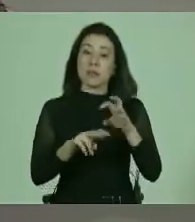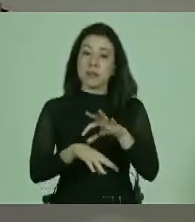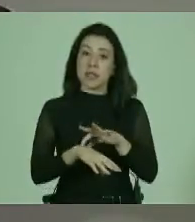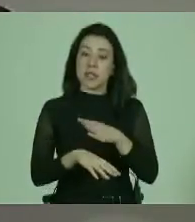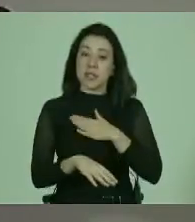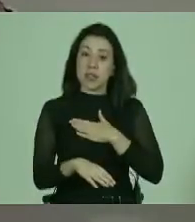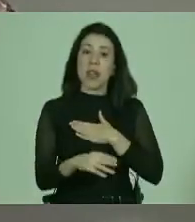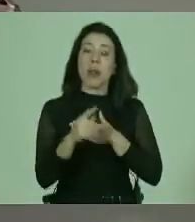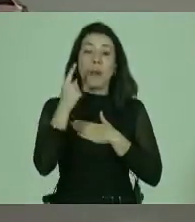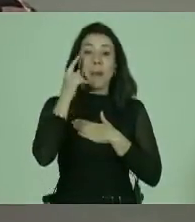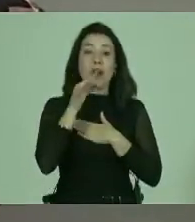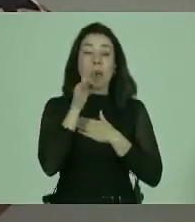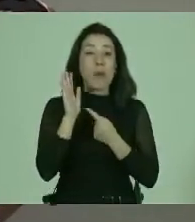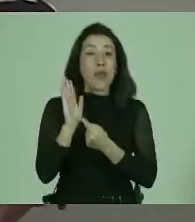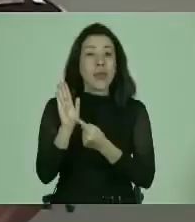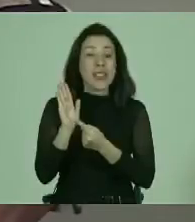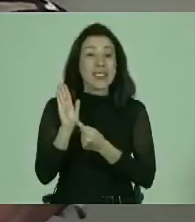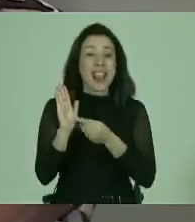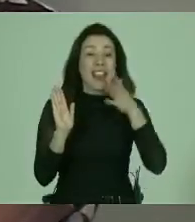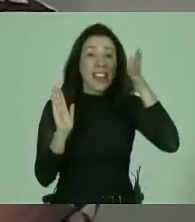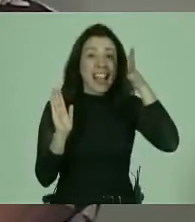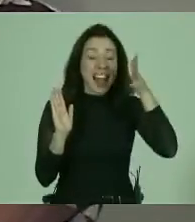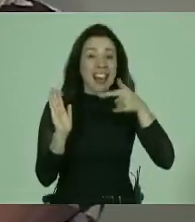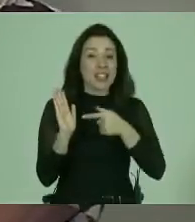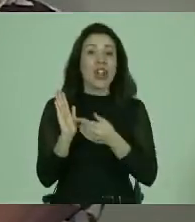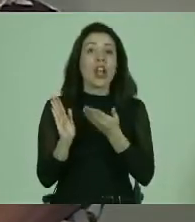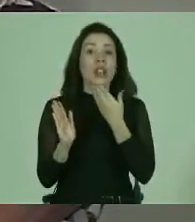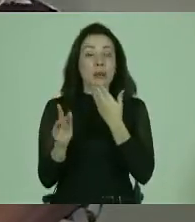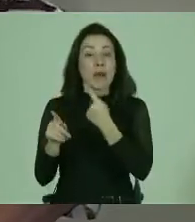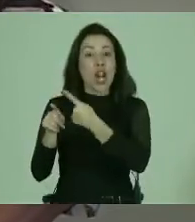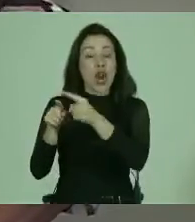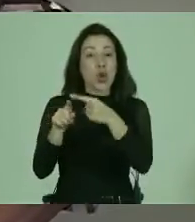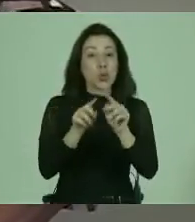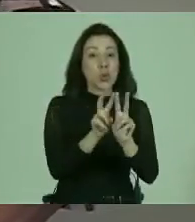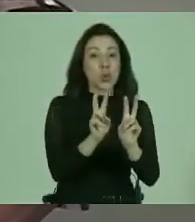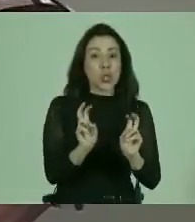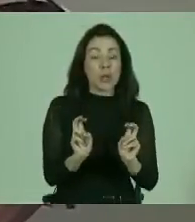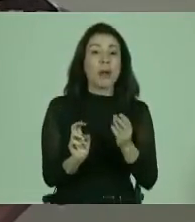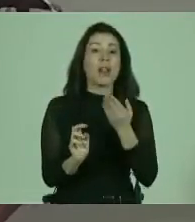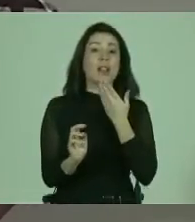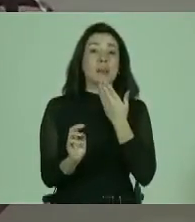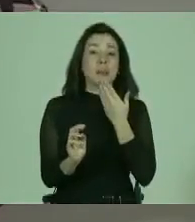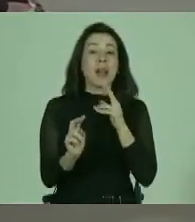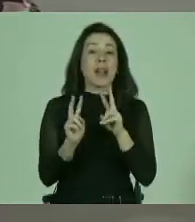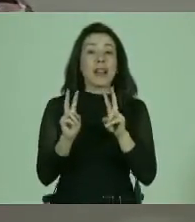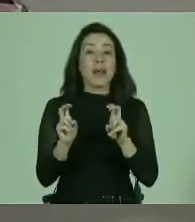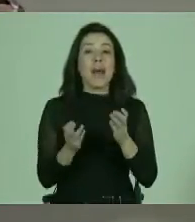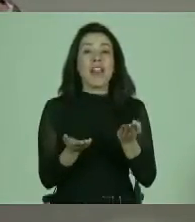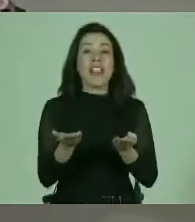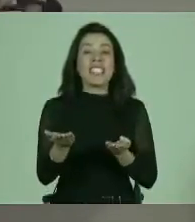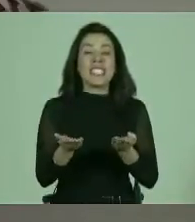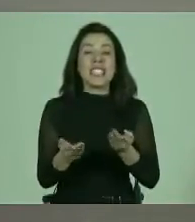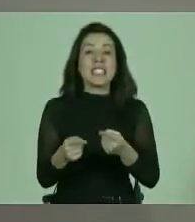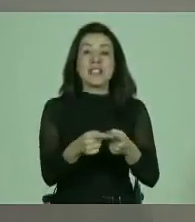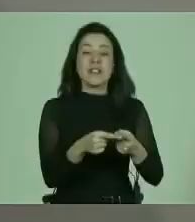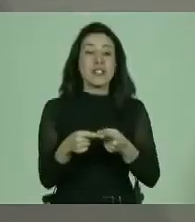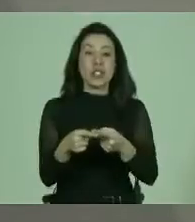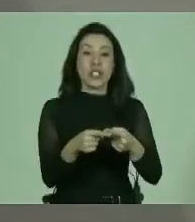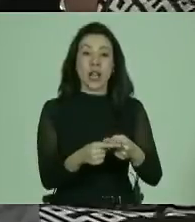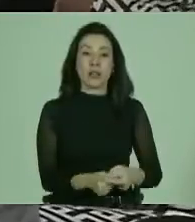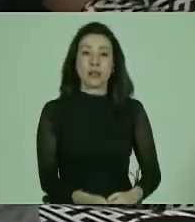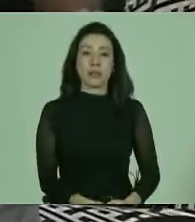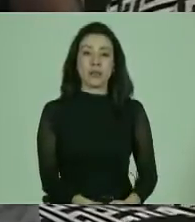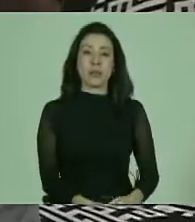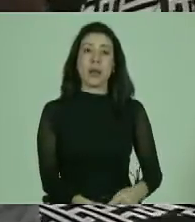pero según dice la declaración también en los otros ámbitos es decir en el ámbito de los servicios sociales claro está